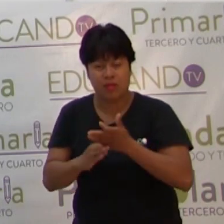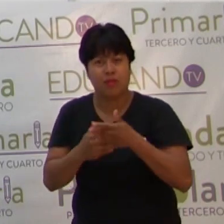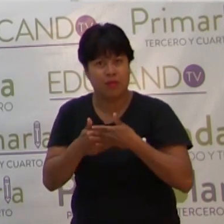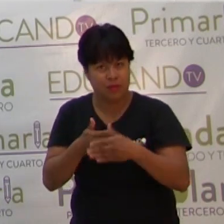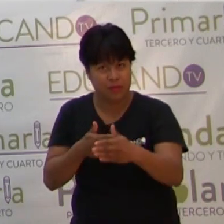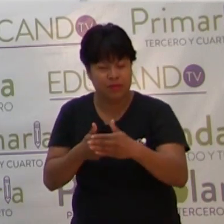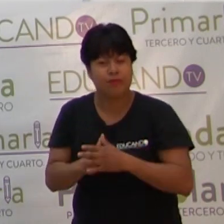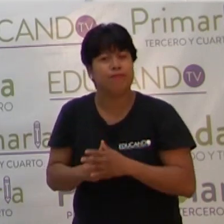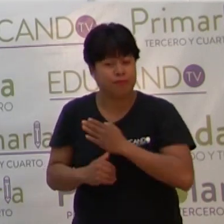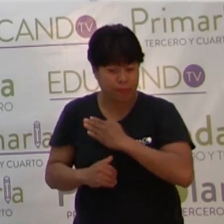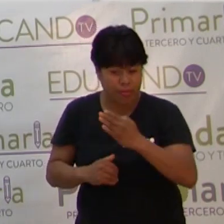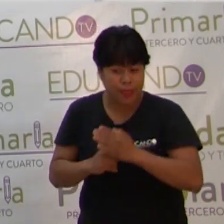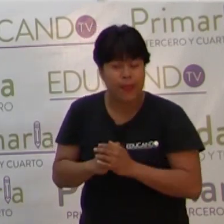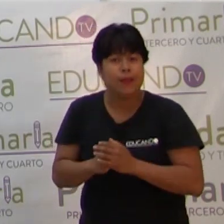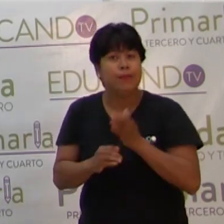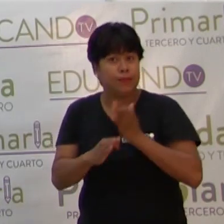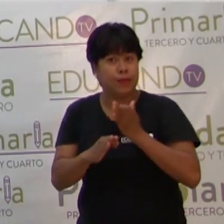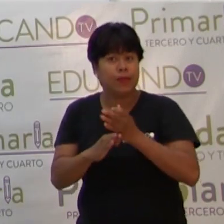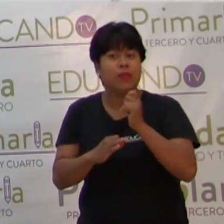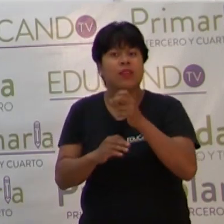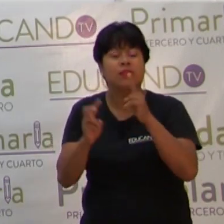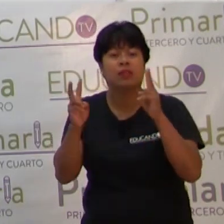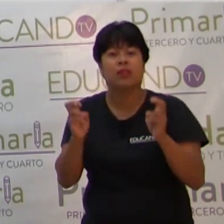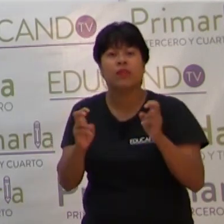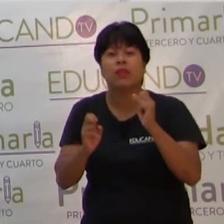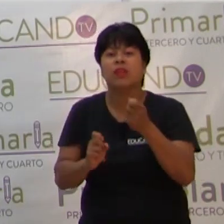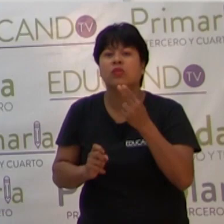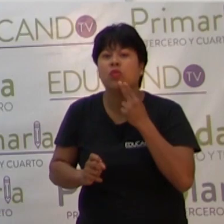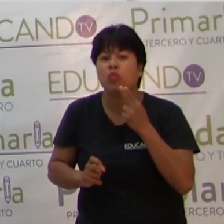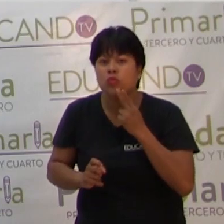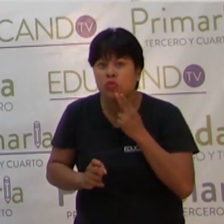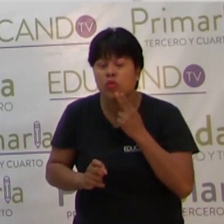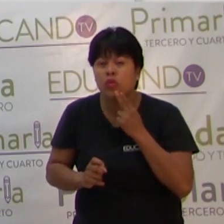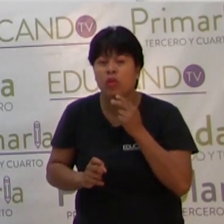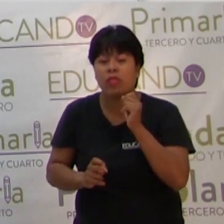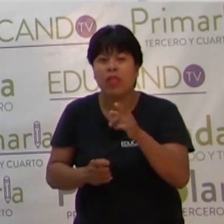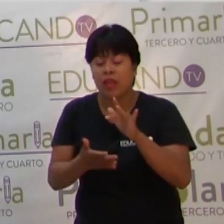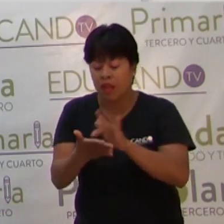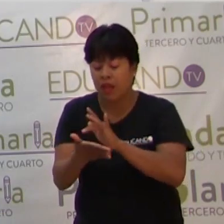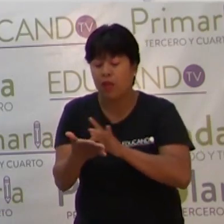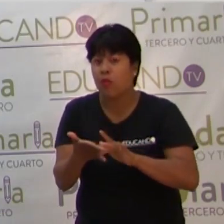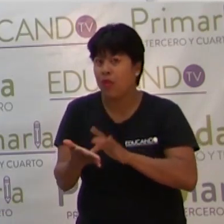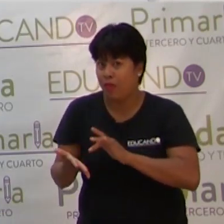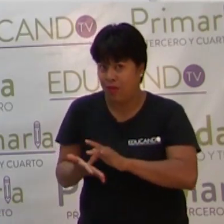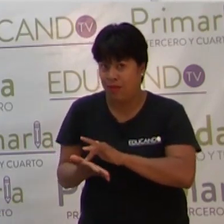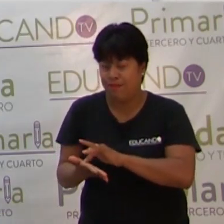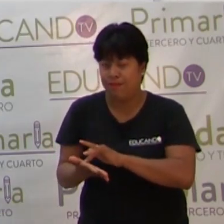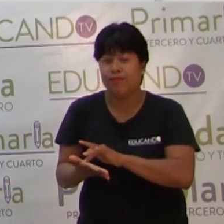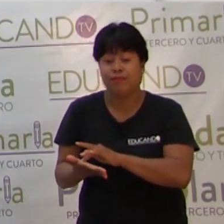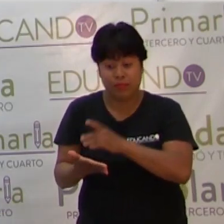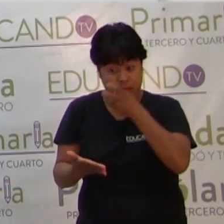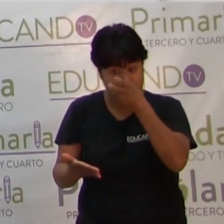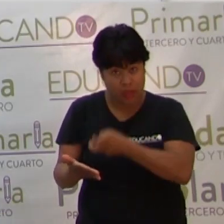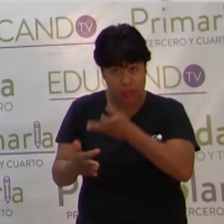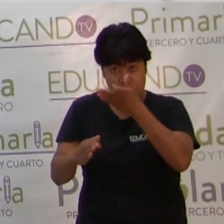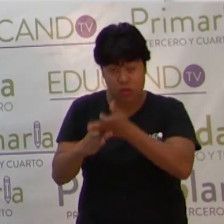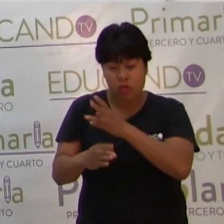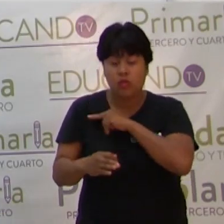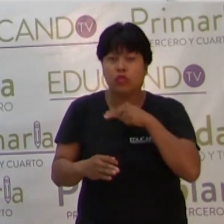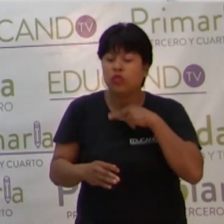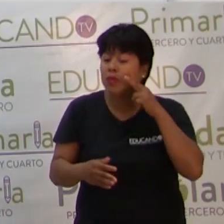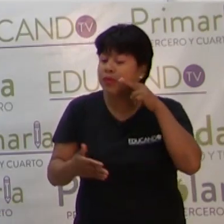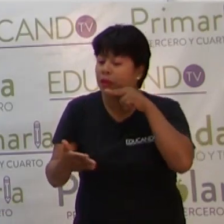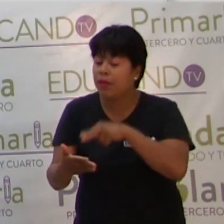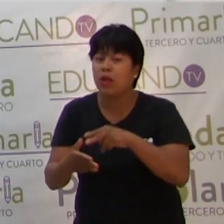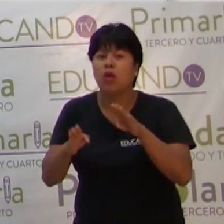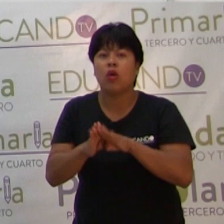sesión. Bueno, hoy nuestro tema es el uso práctico de la calculadora. Con esta sesión vamos a reconocer la